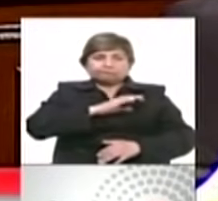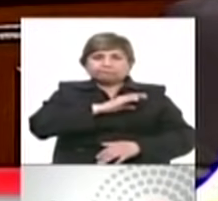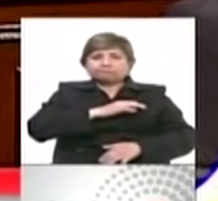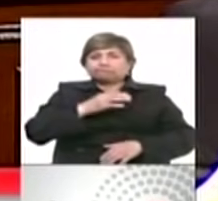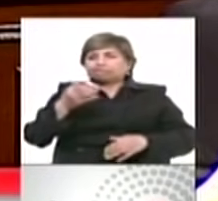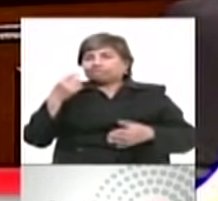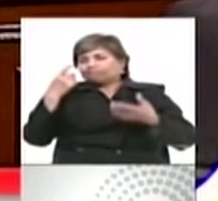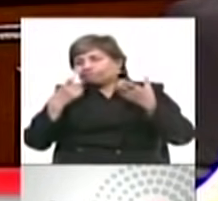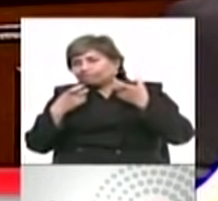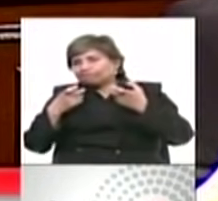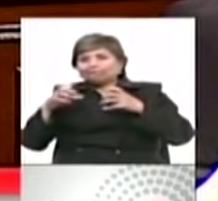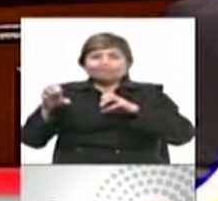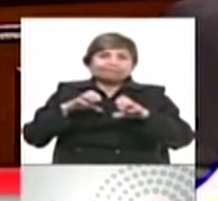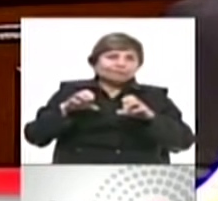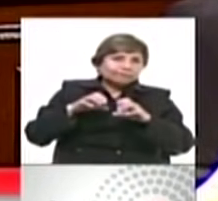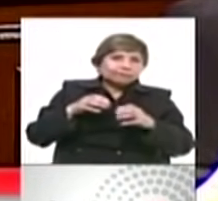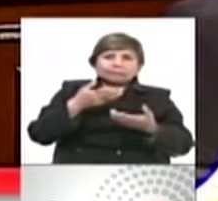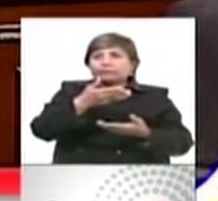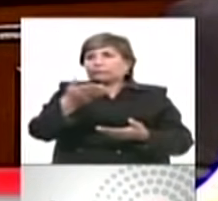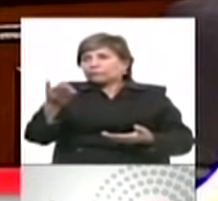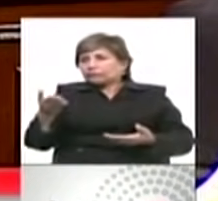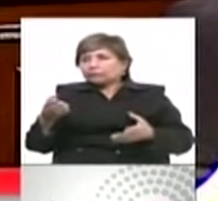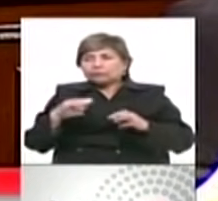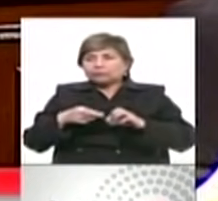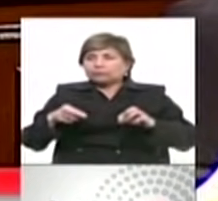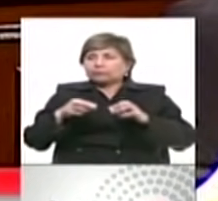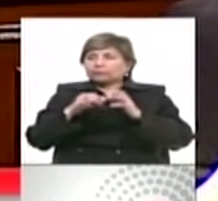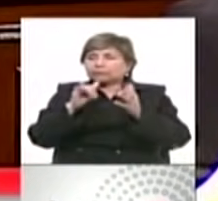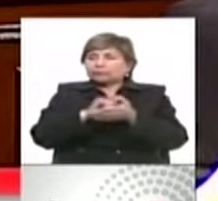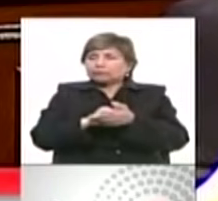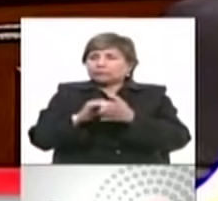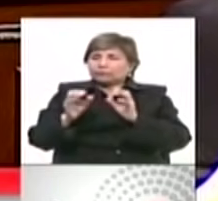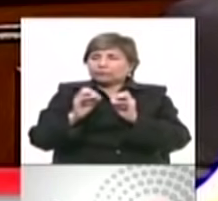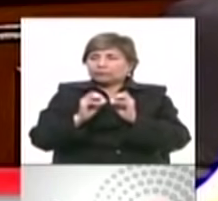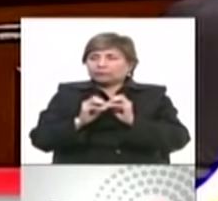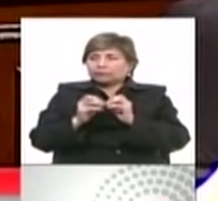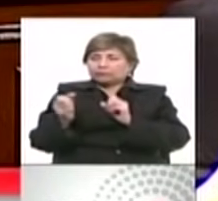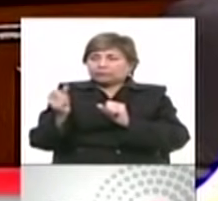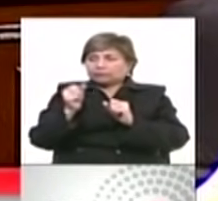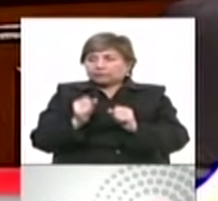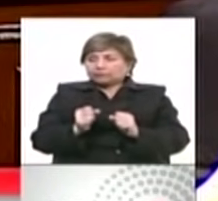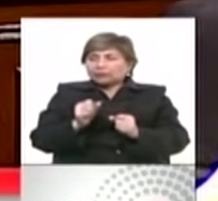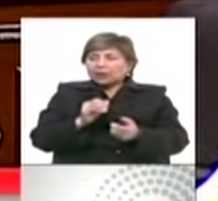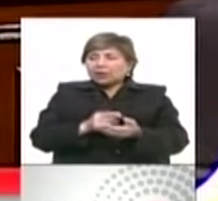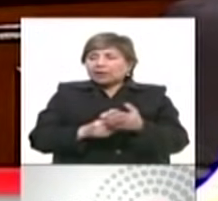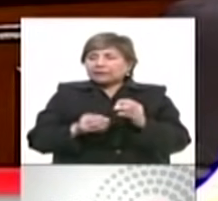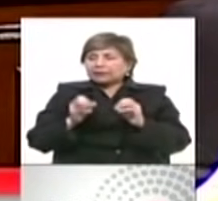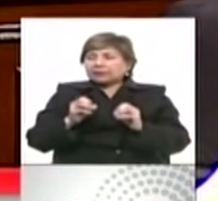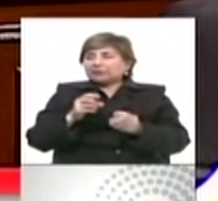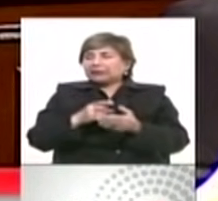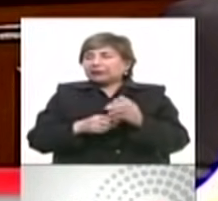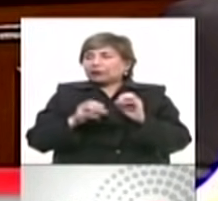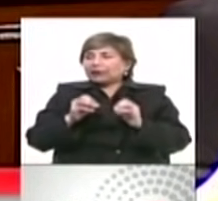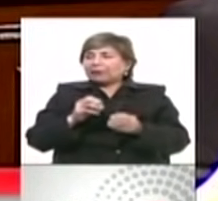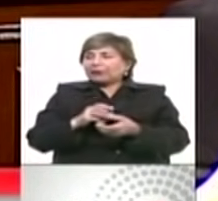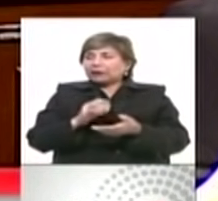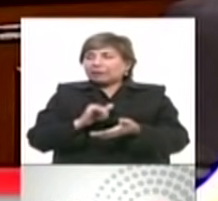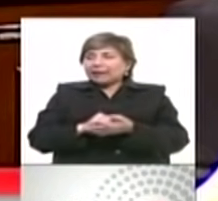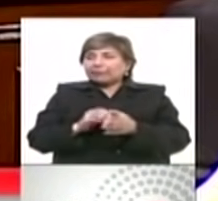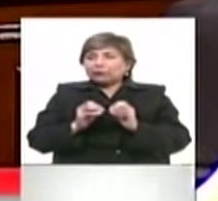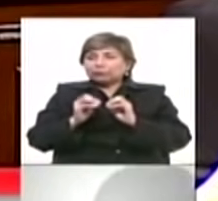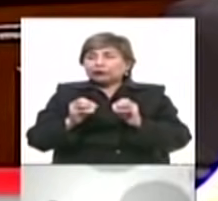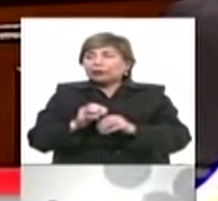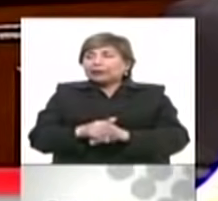hay algunos mitos que se están dando en Camisea, y lo que falta realmente es una política de Estado para